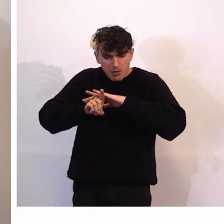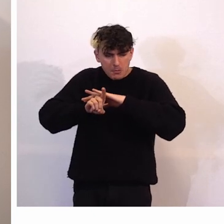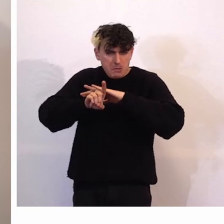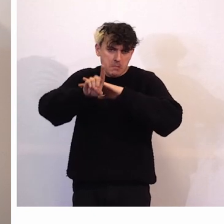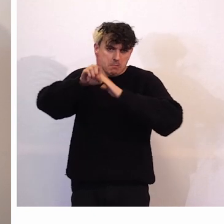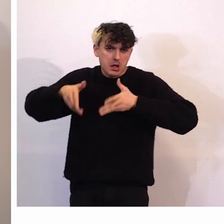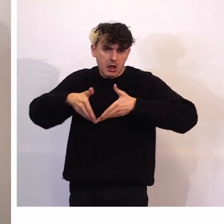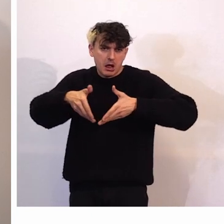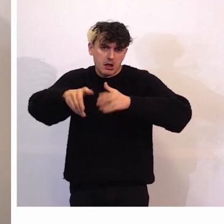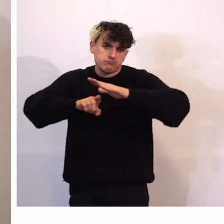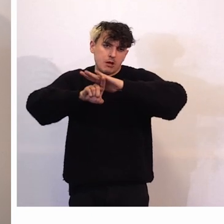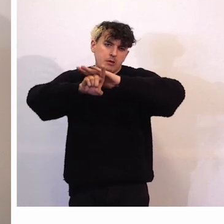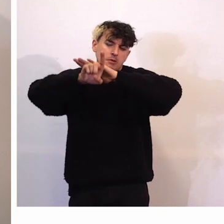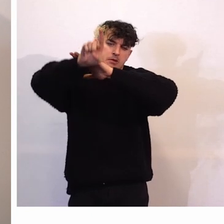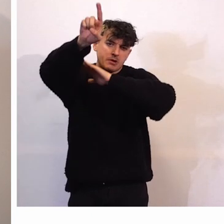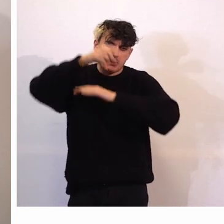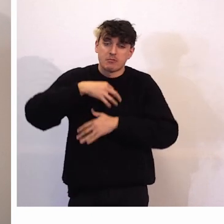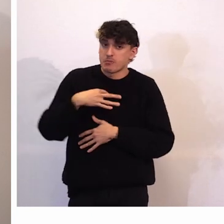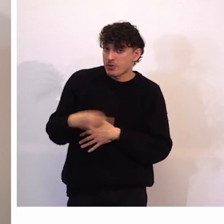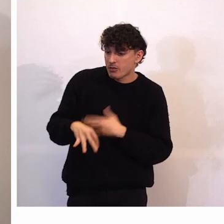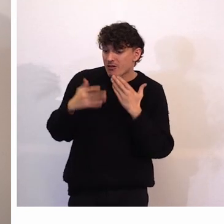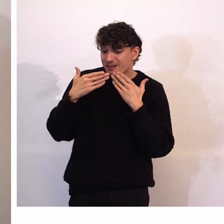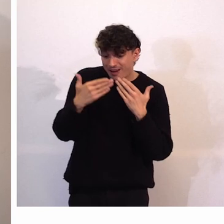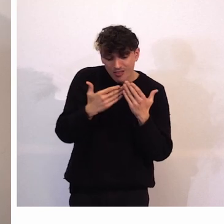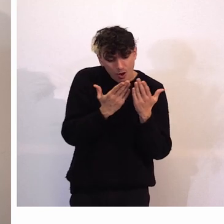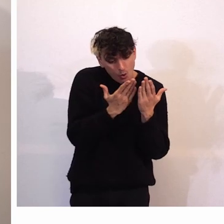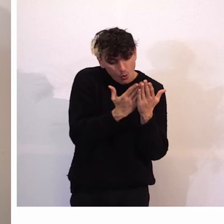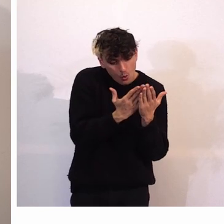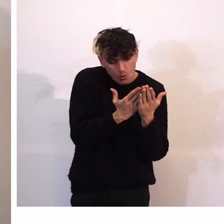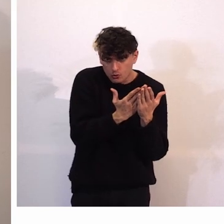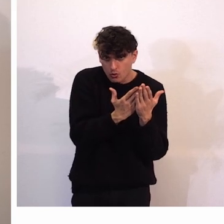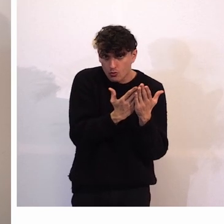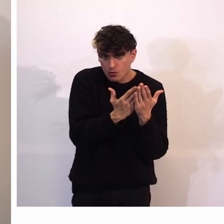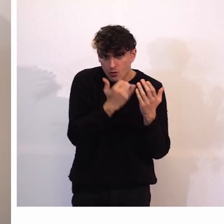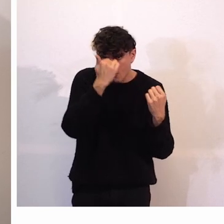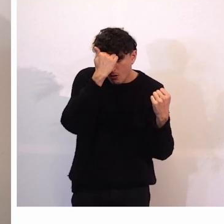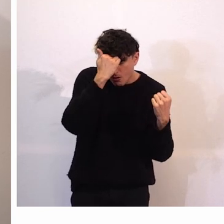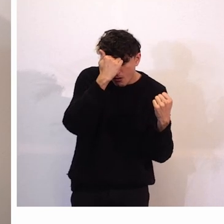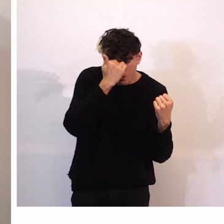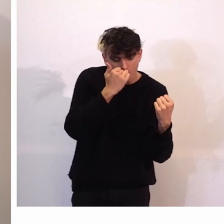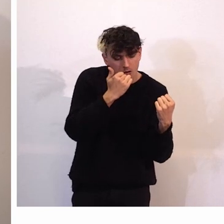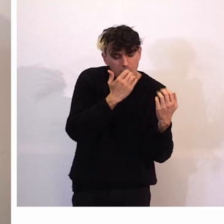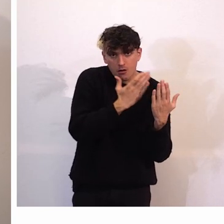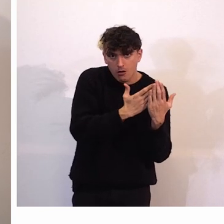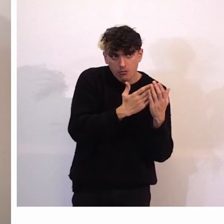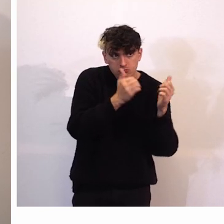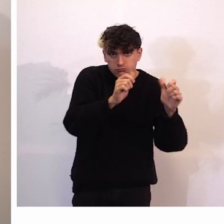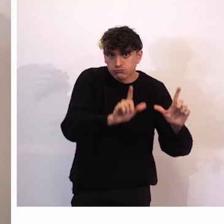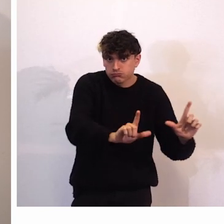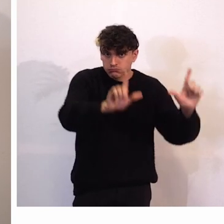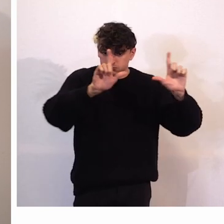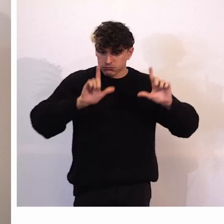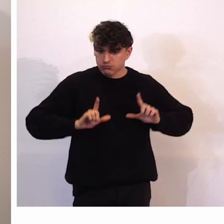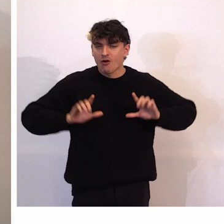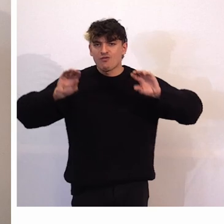camino a través de un curso para convertirme en formador de derechos que